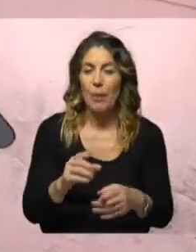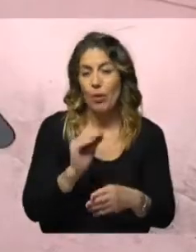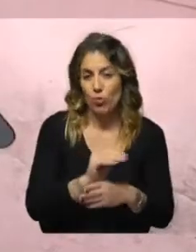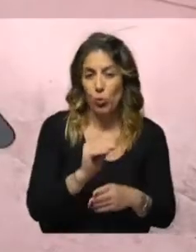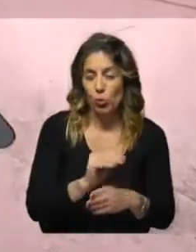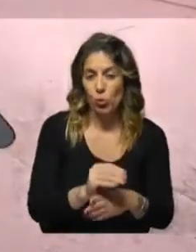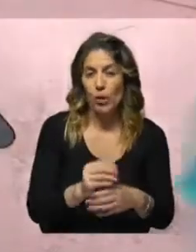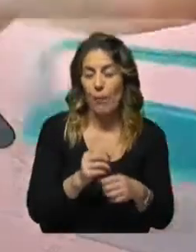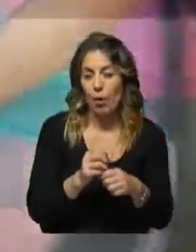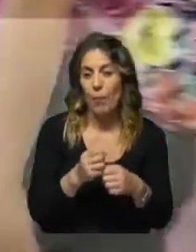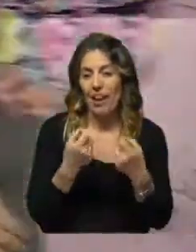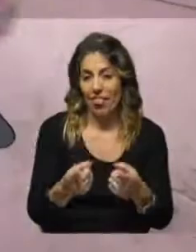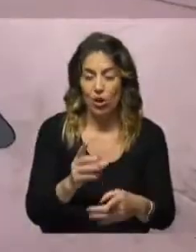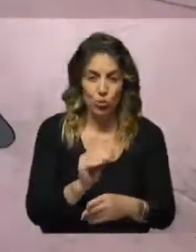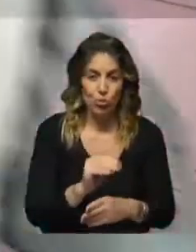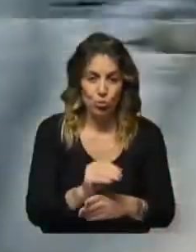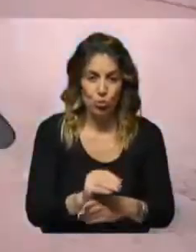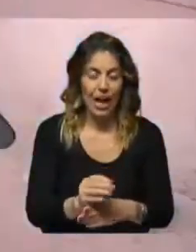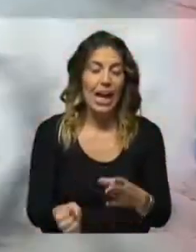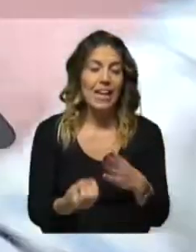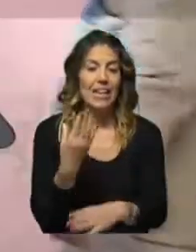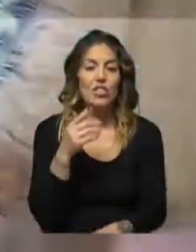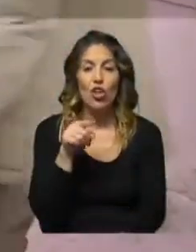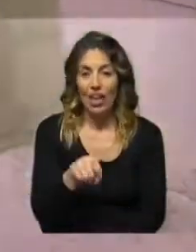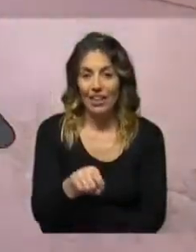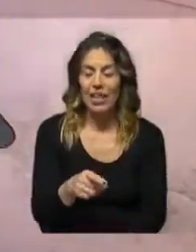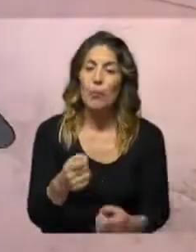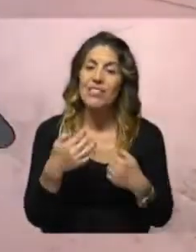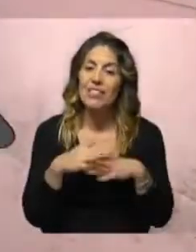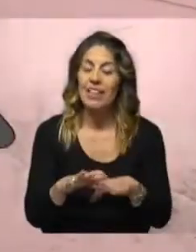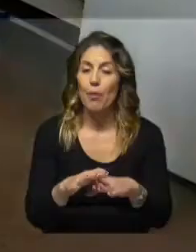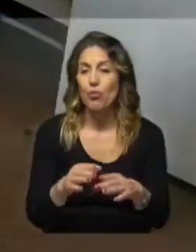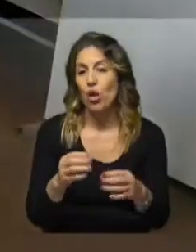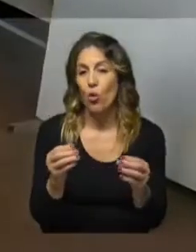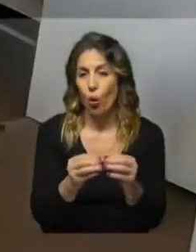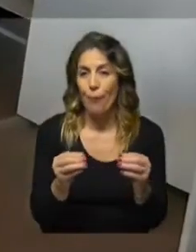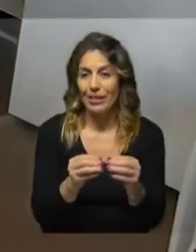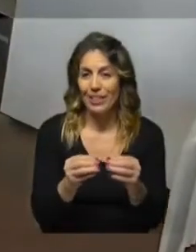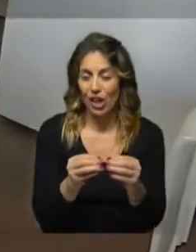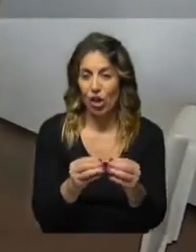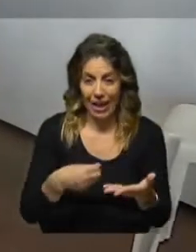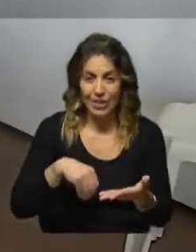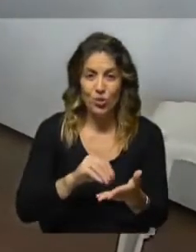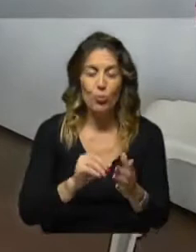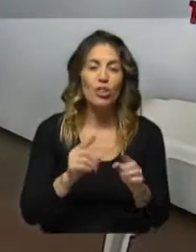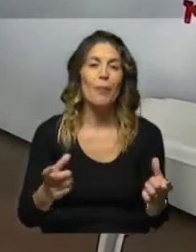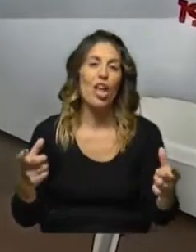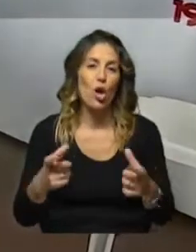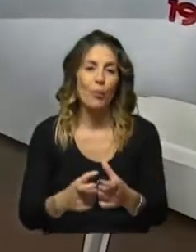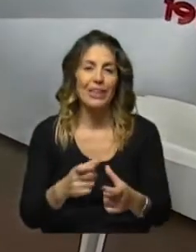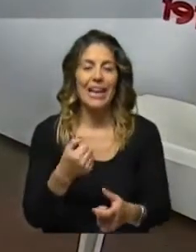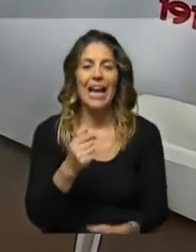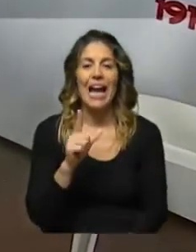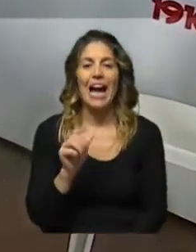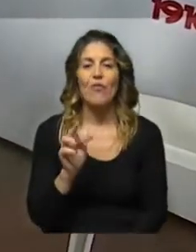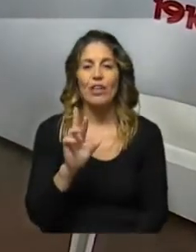Un poco nació de ahí. Y después integramos al compañero Alfredo, que se sumó al comité. Por suerte